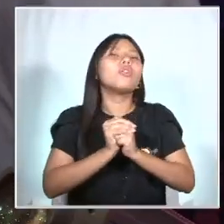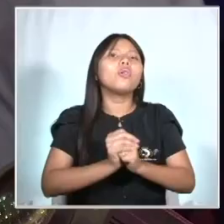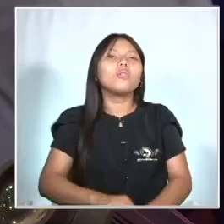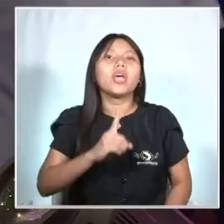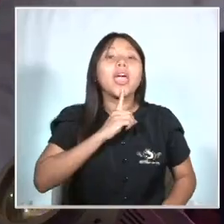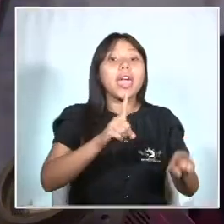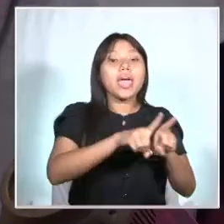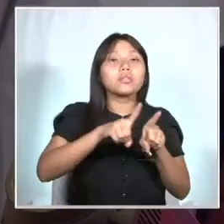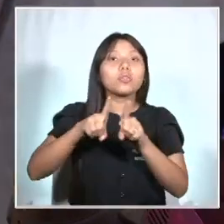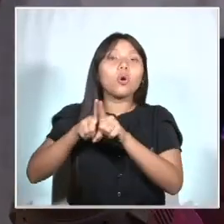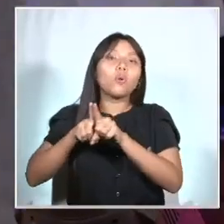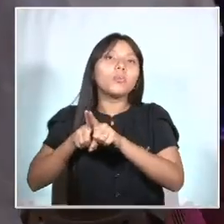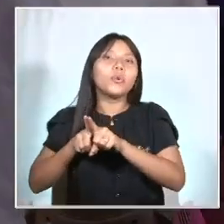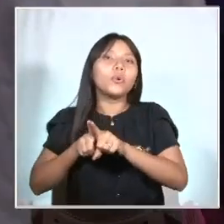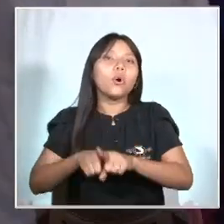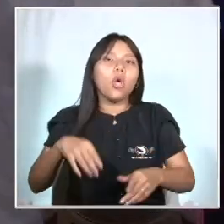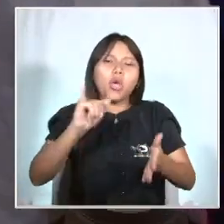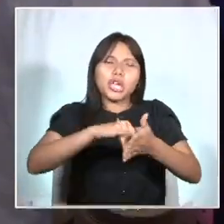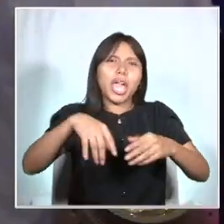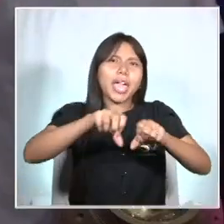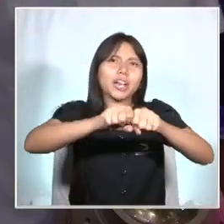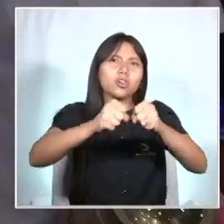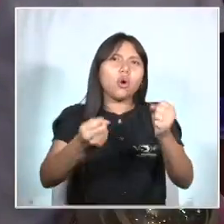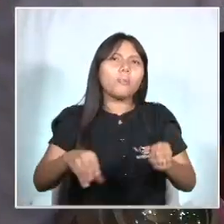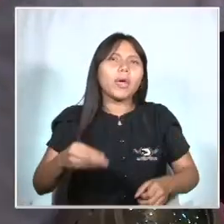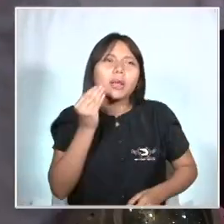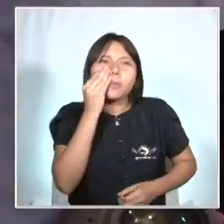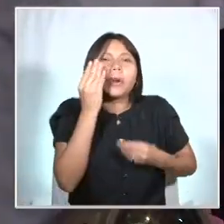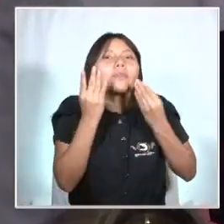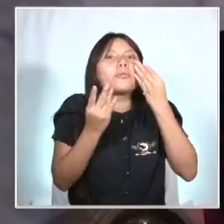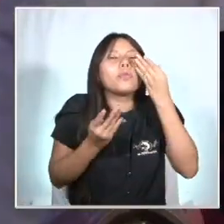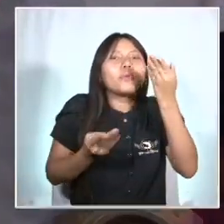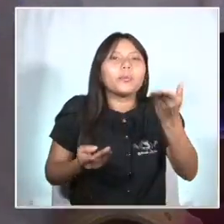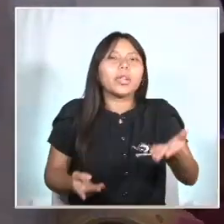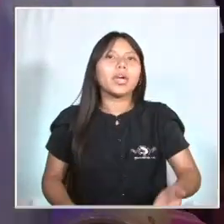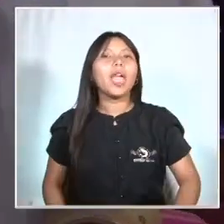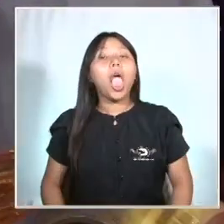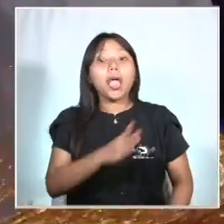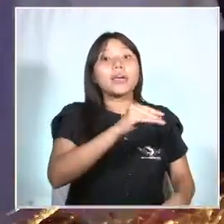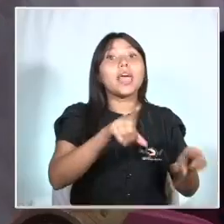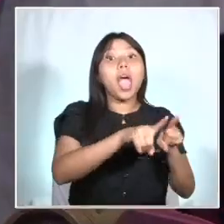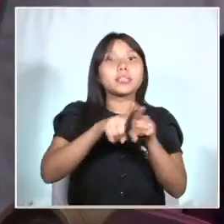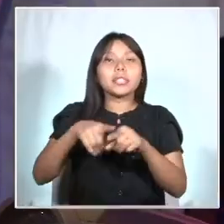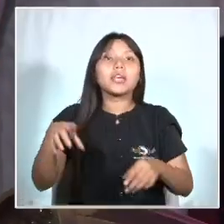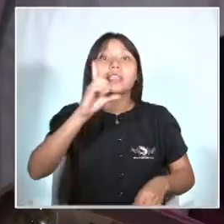como aquella que rompe el perfume de nardo puro. Y así dice el